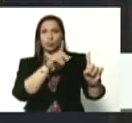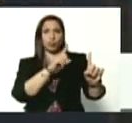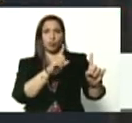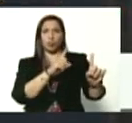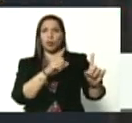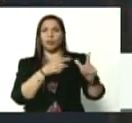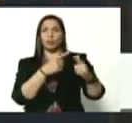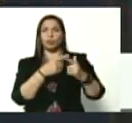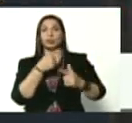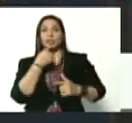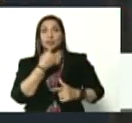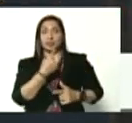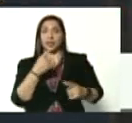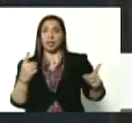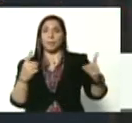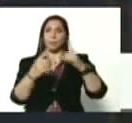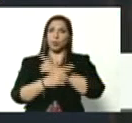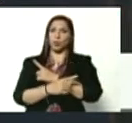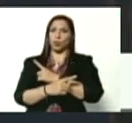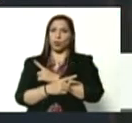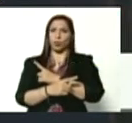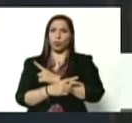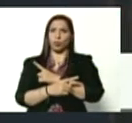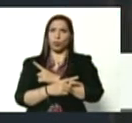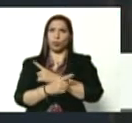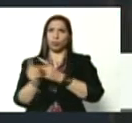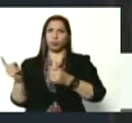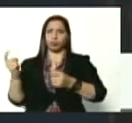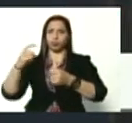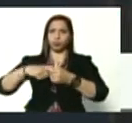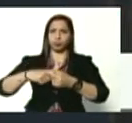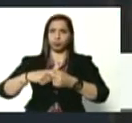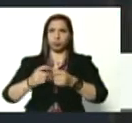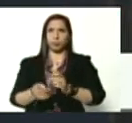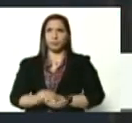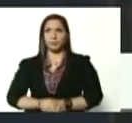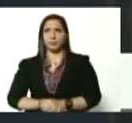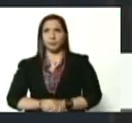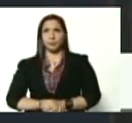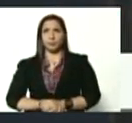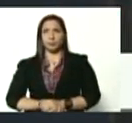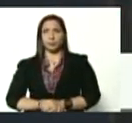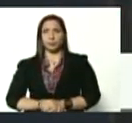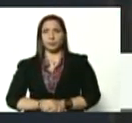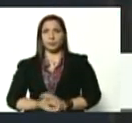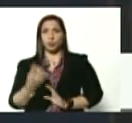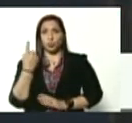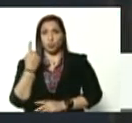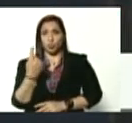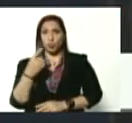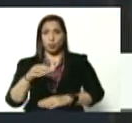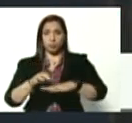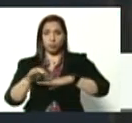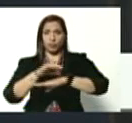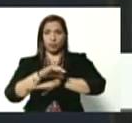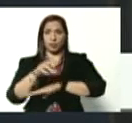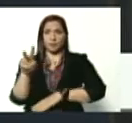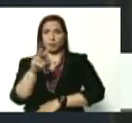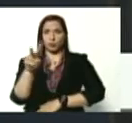cambió y se constituyó en una parte una provincia de venezuela